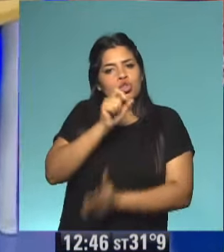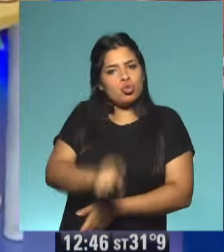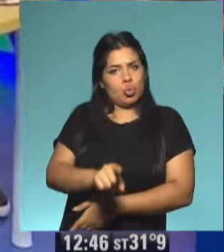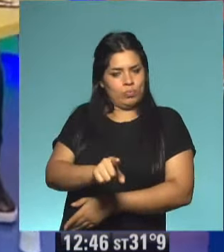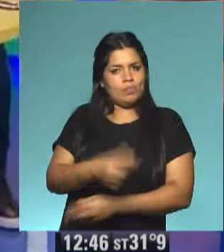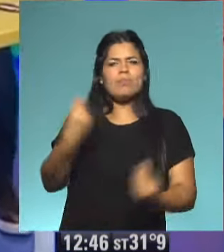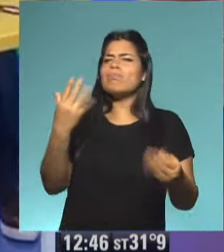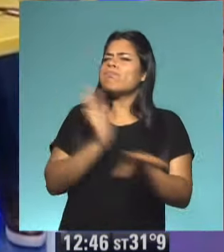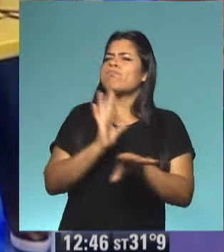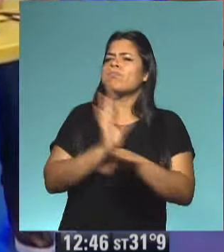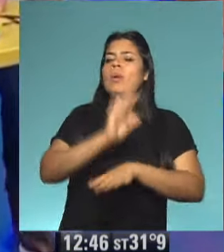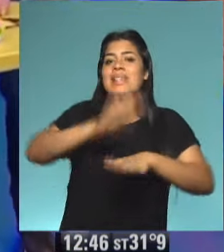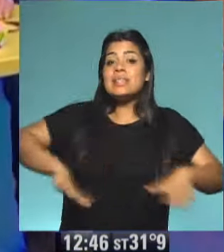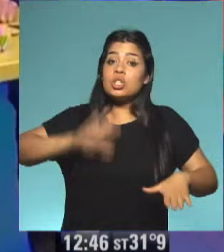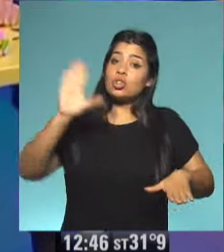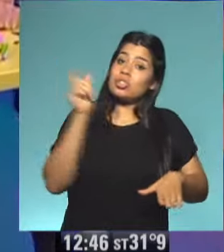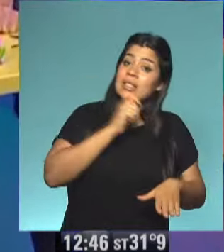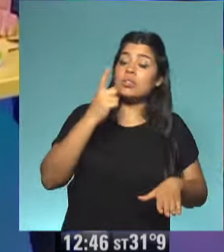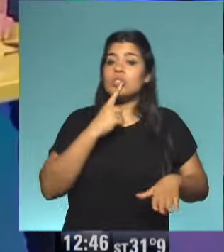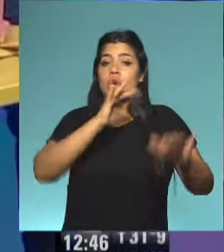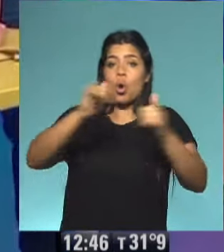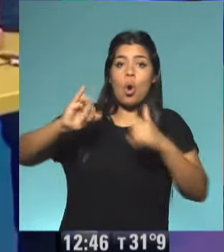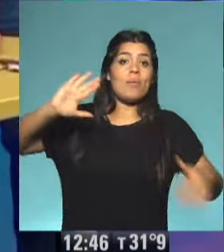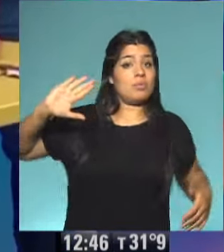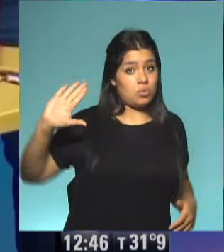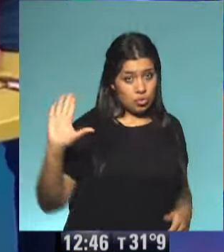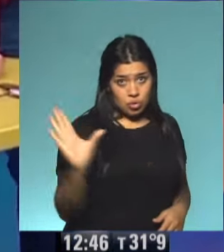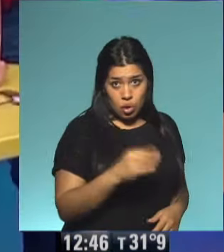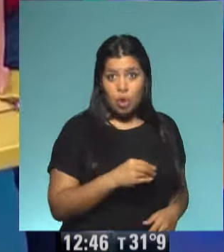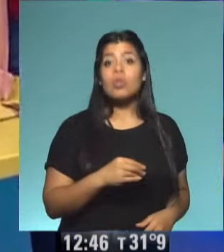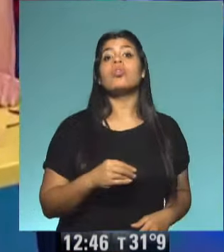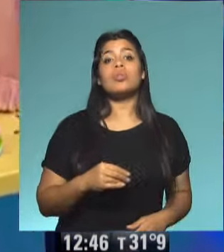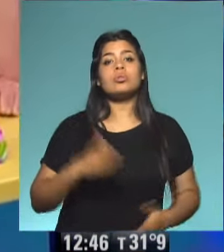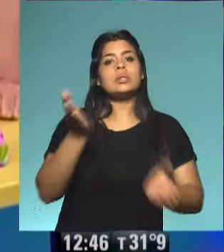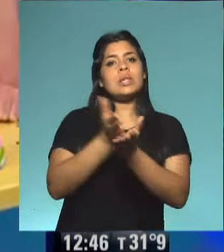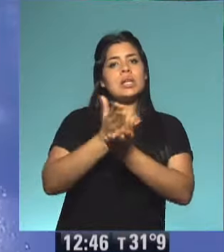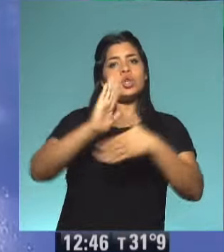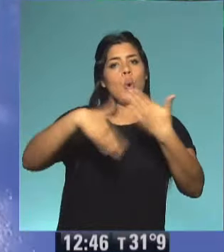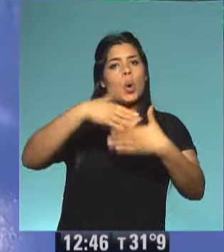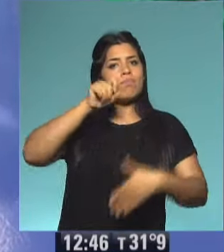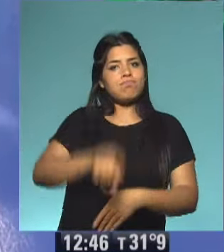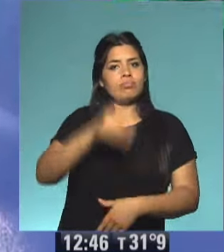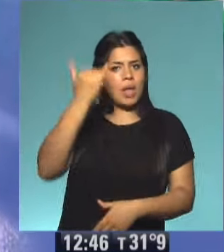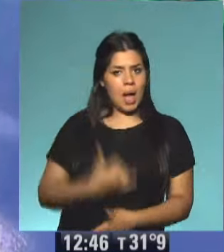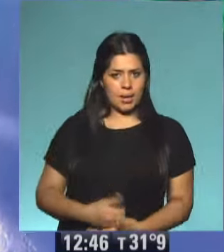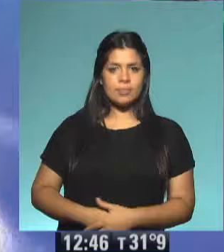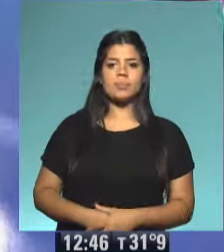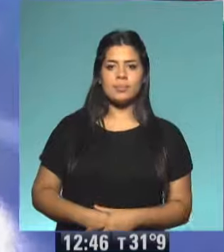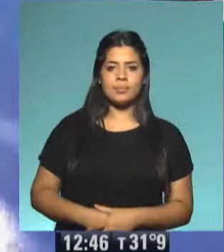eso? Que todos los chicos, las chicas, los adolescentes y las adolescentes también tienen derecho a jugar.